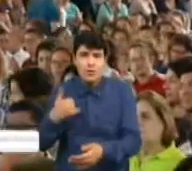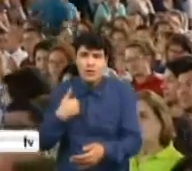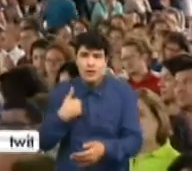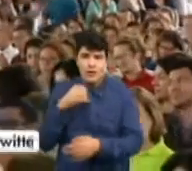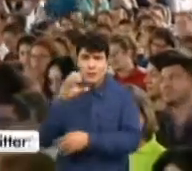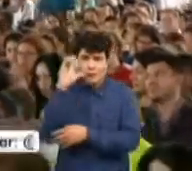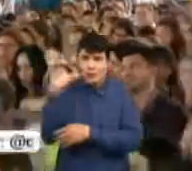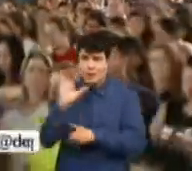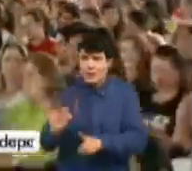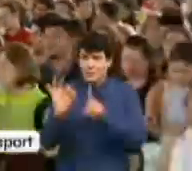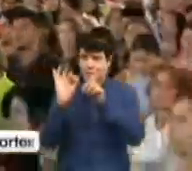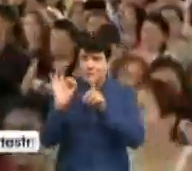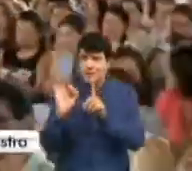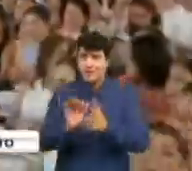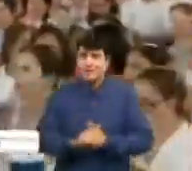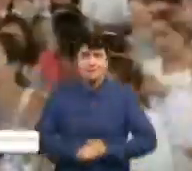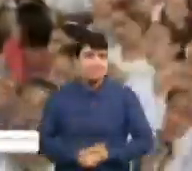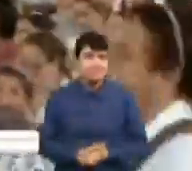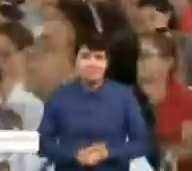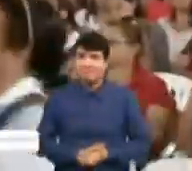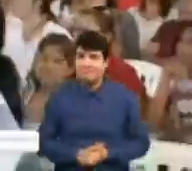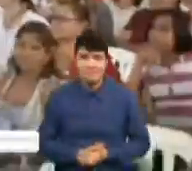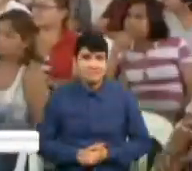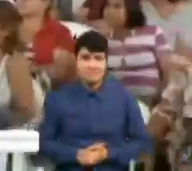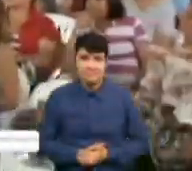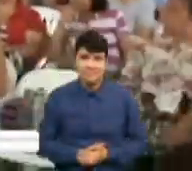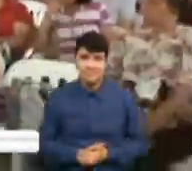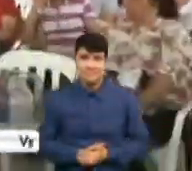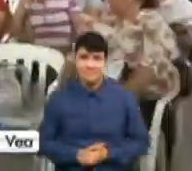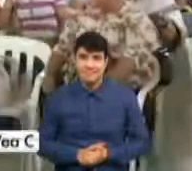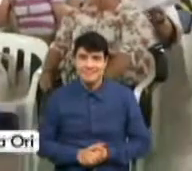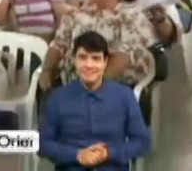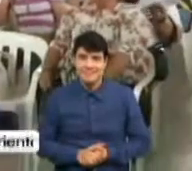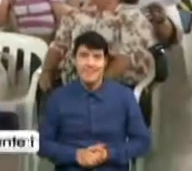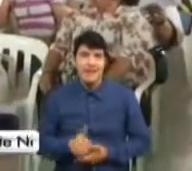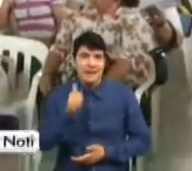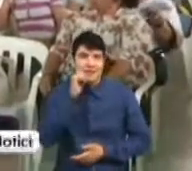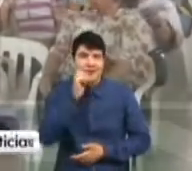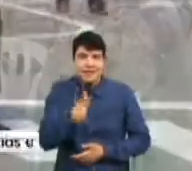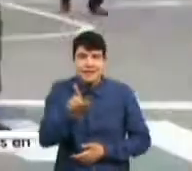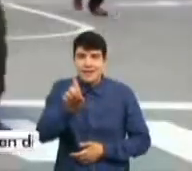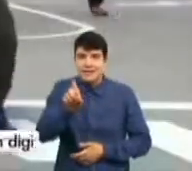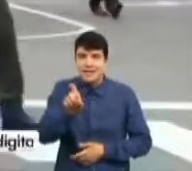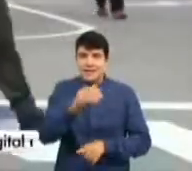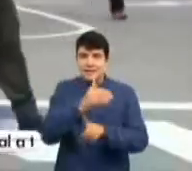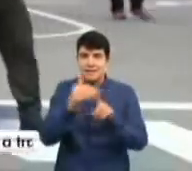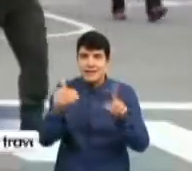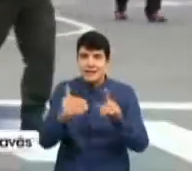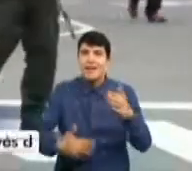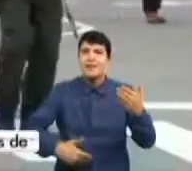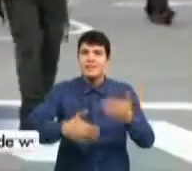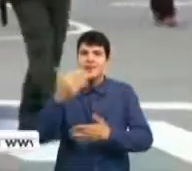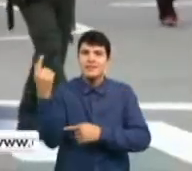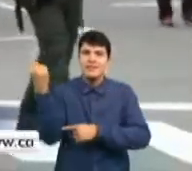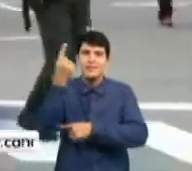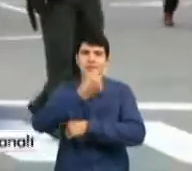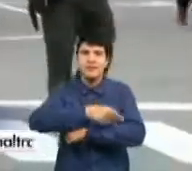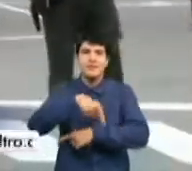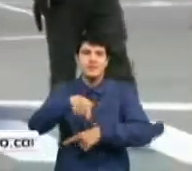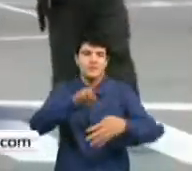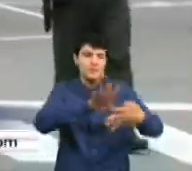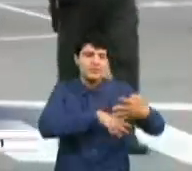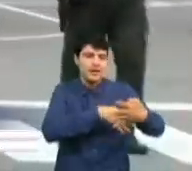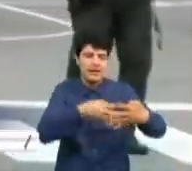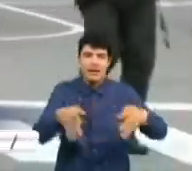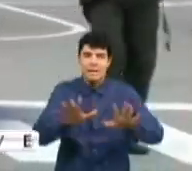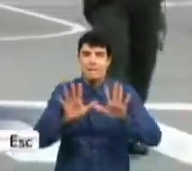Colombia la más educada. Se espera que para el día de mañana a las 6:30 inicie la jornada de este cronograma de